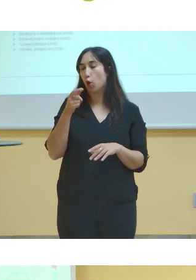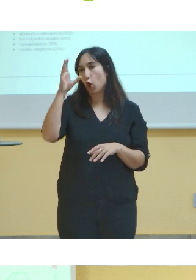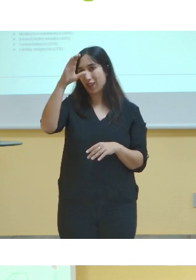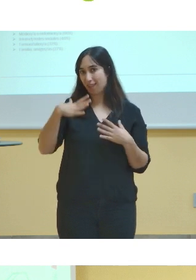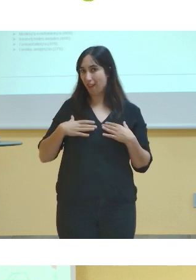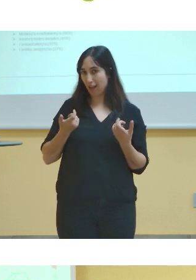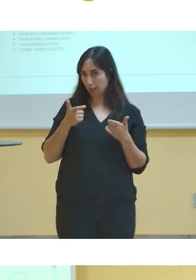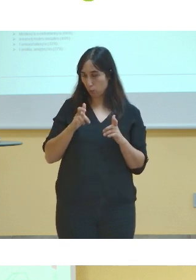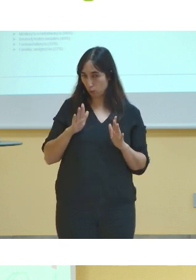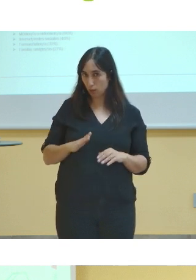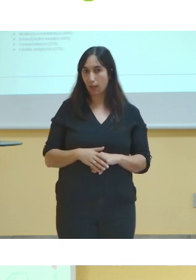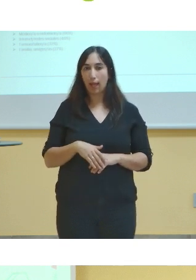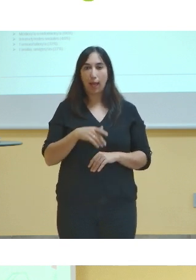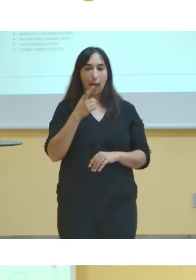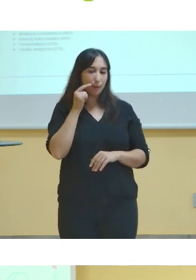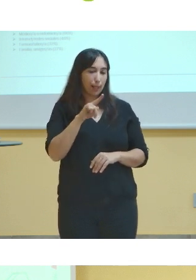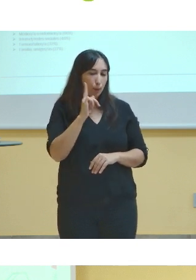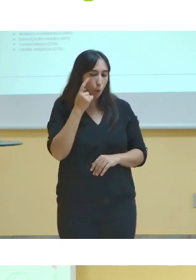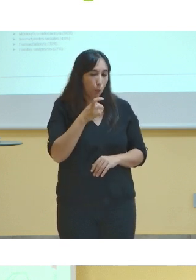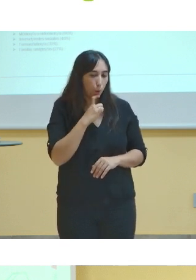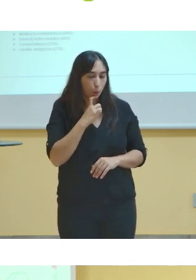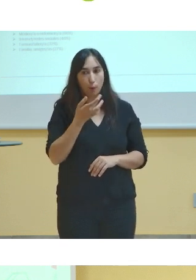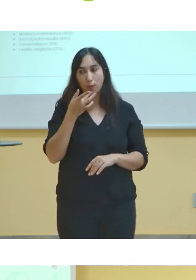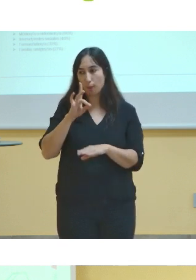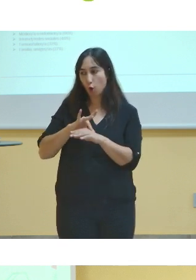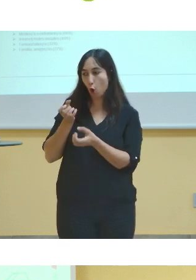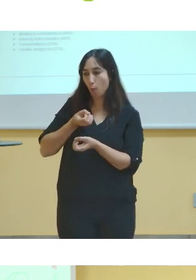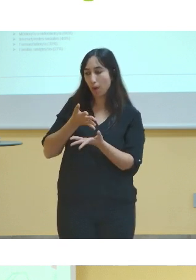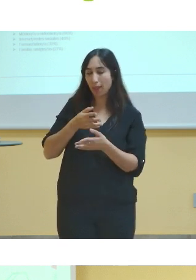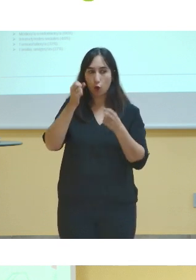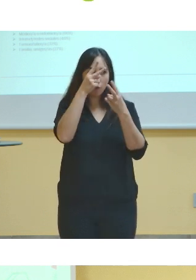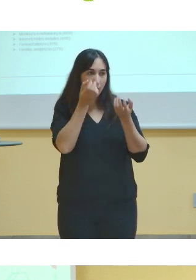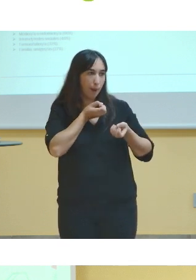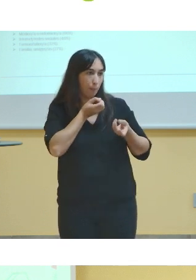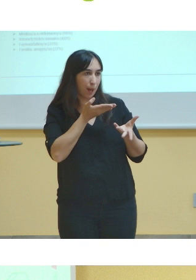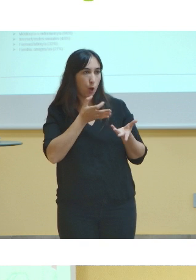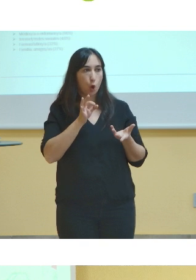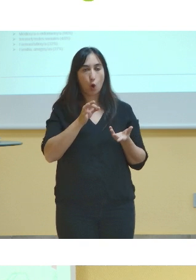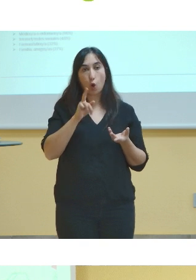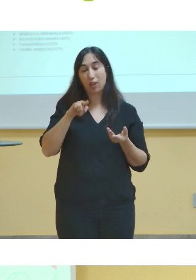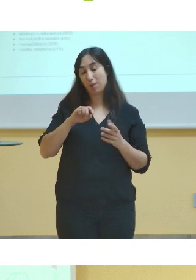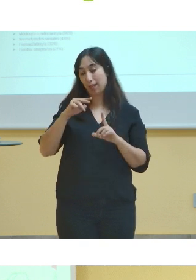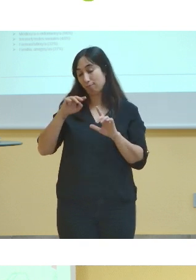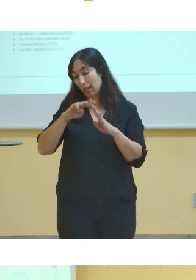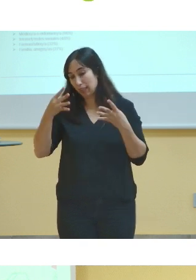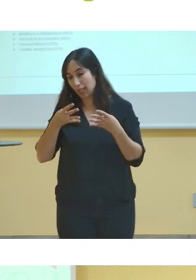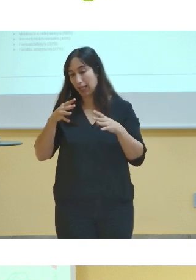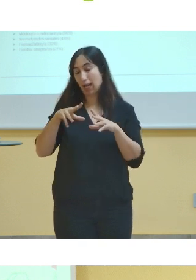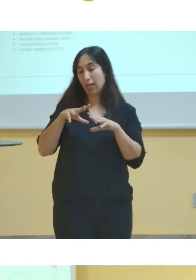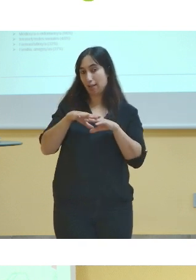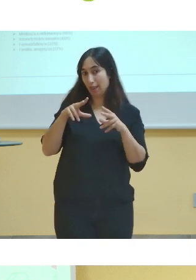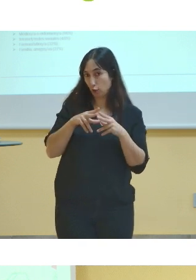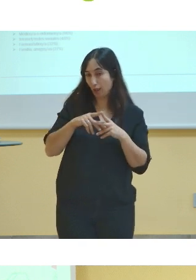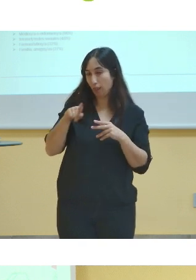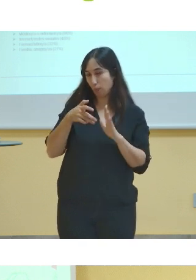de la salud, pues ¿cómo se enteran de esto? Pues a través del médico, a través del enfermero, Internet y redes sociales, que luego hablaremos de